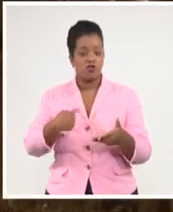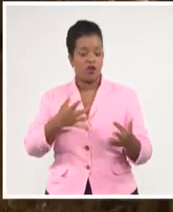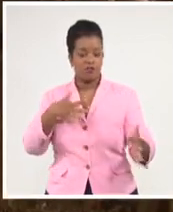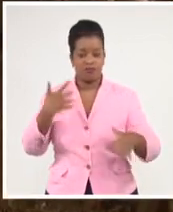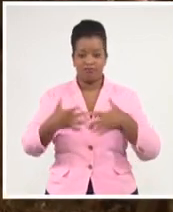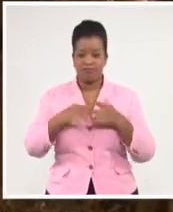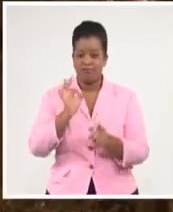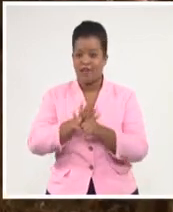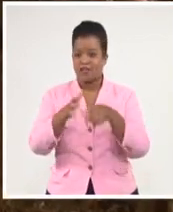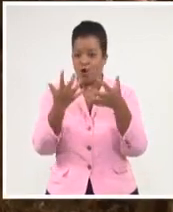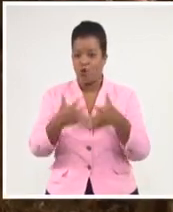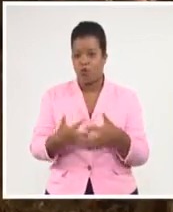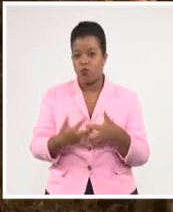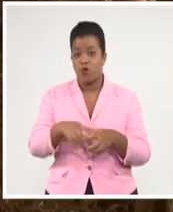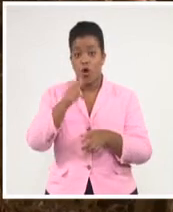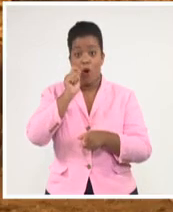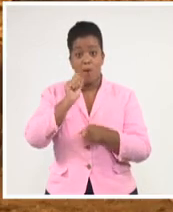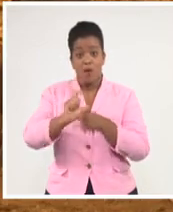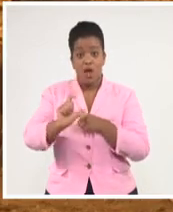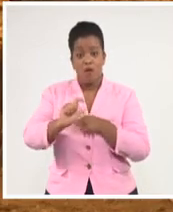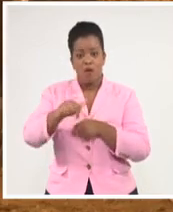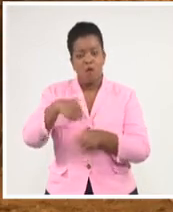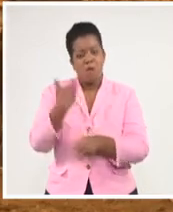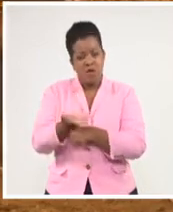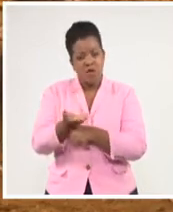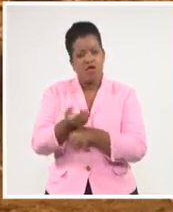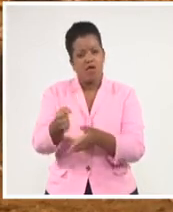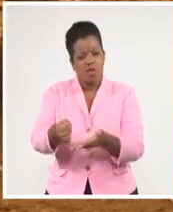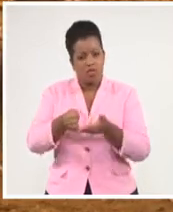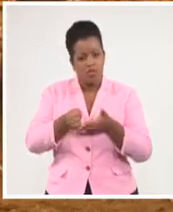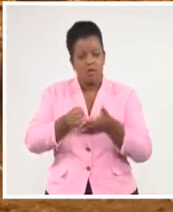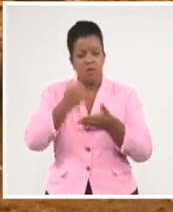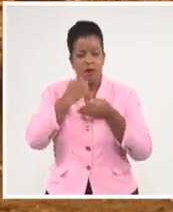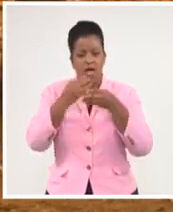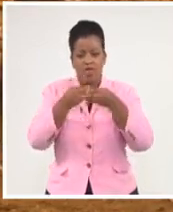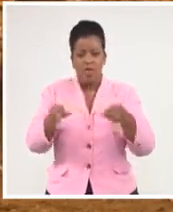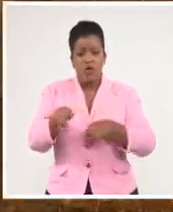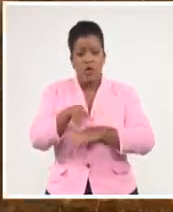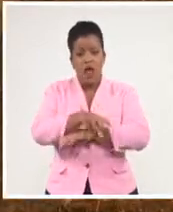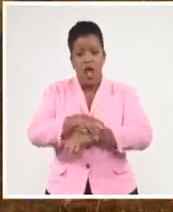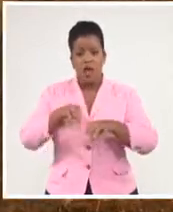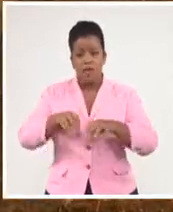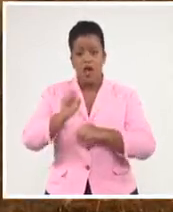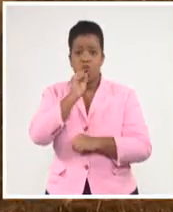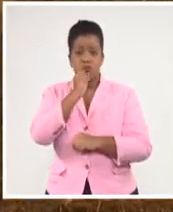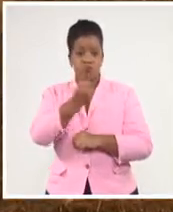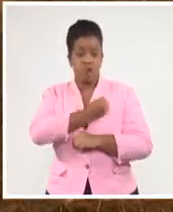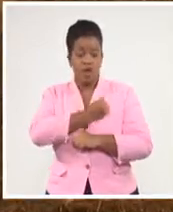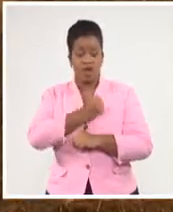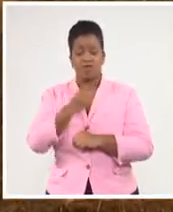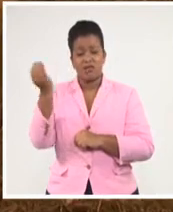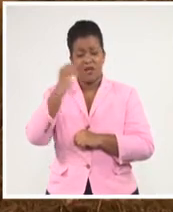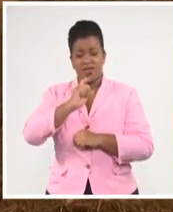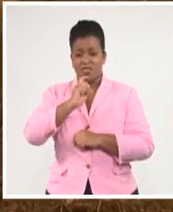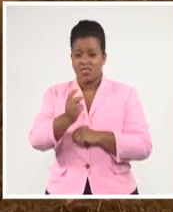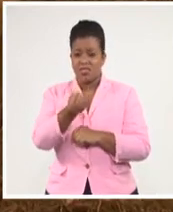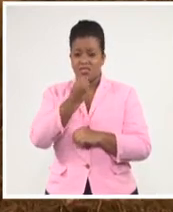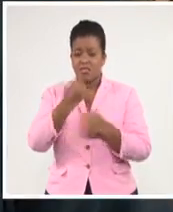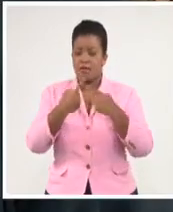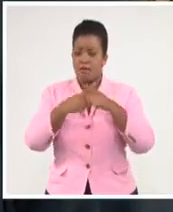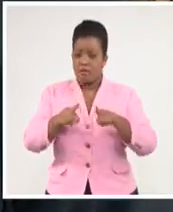producir. El campesino que hoy solicita ampliar sus tierras potencia también la cría animal, pese a las dificultades para garantizar el alimento de